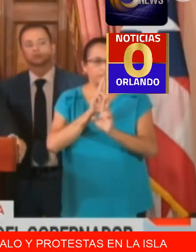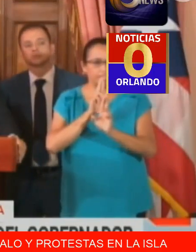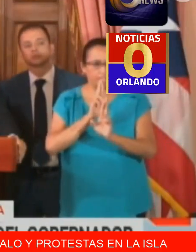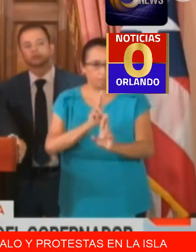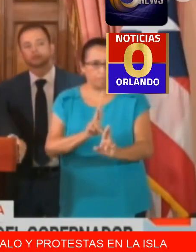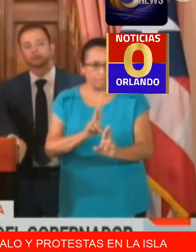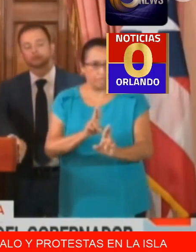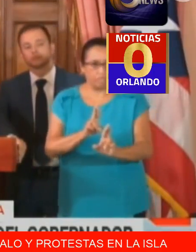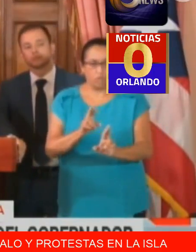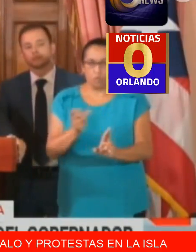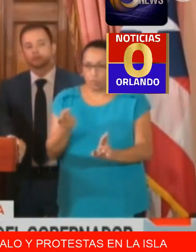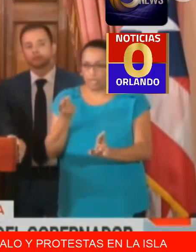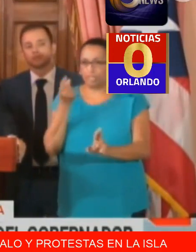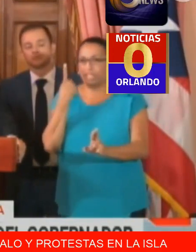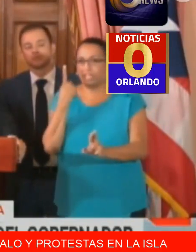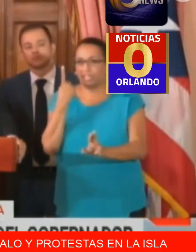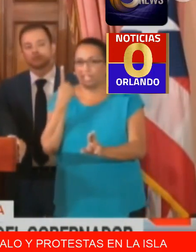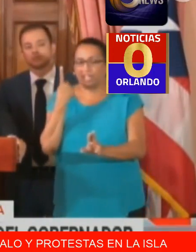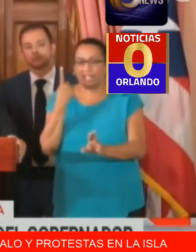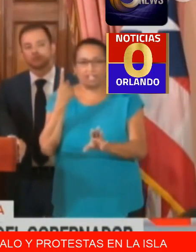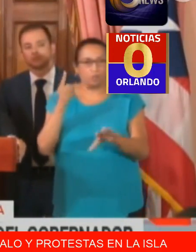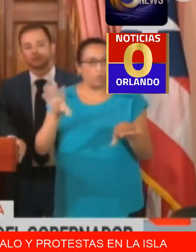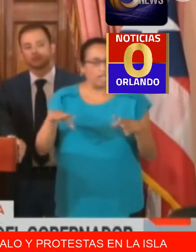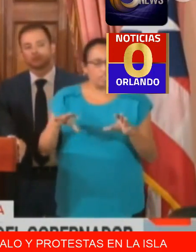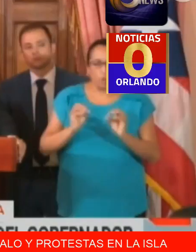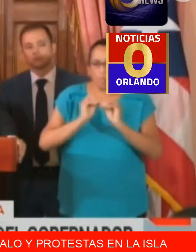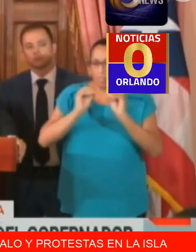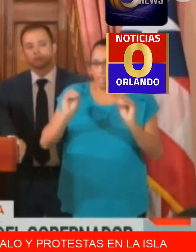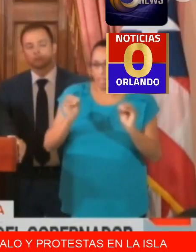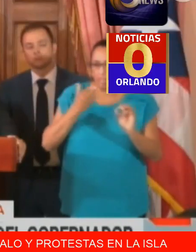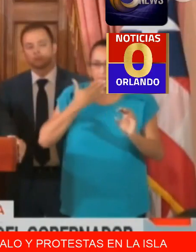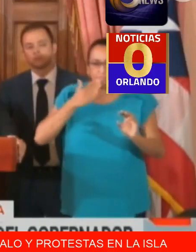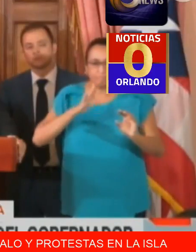no entiende que no ha cometido ningún acto ilegal